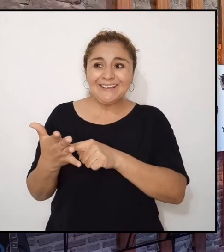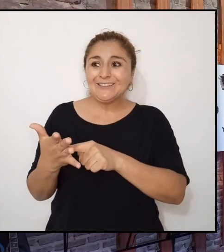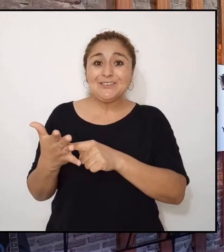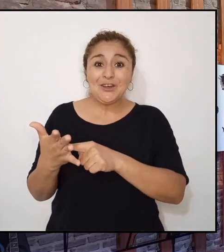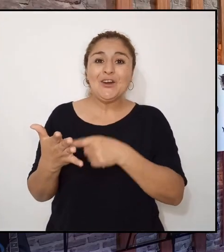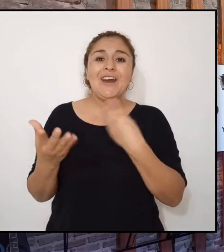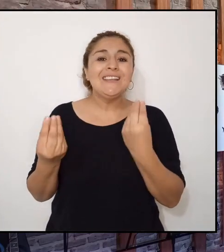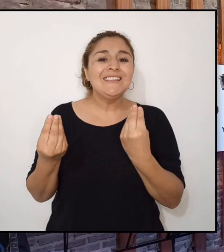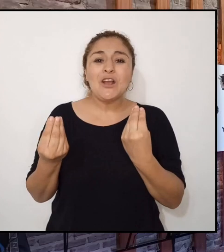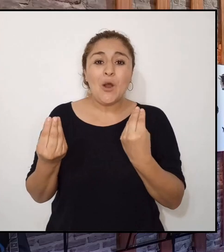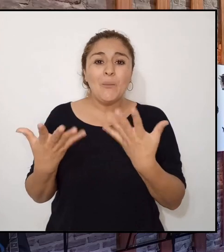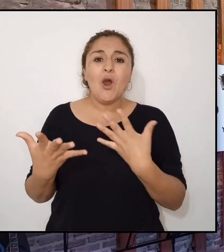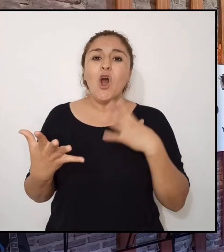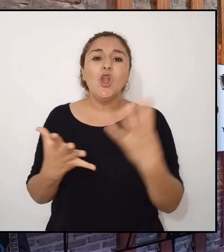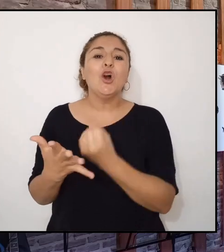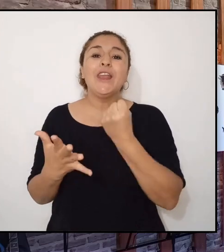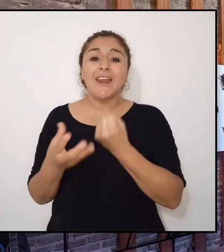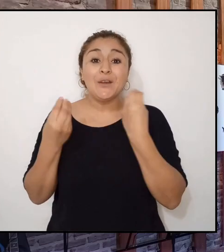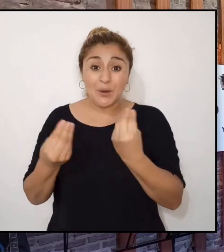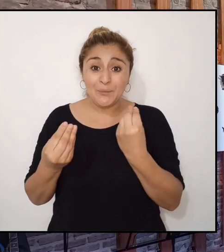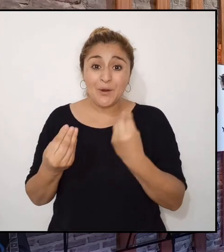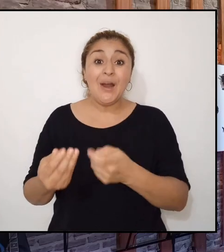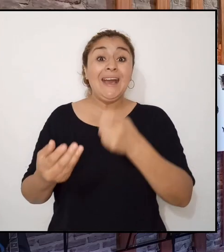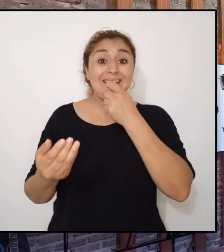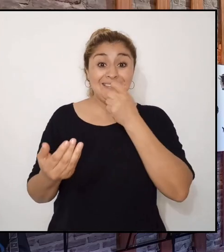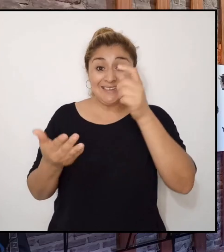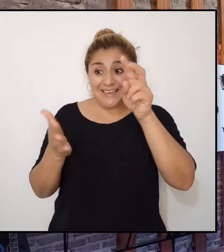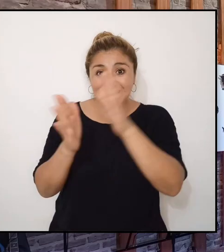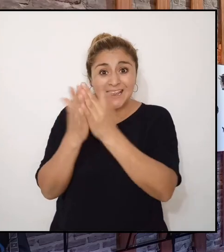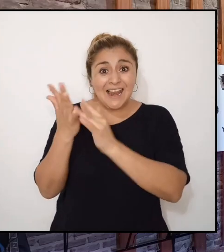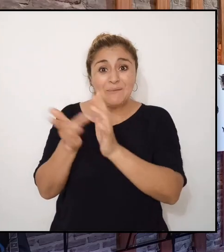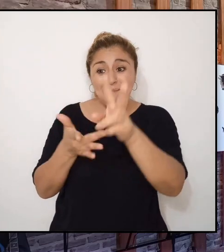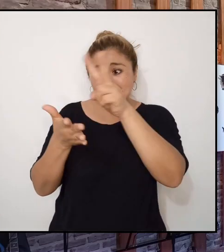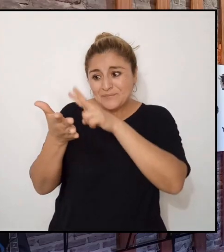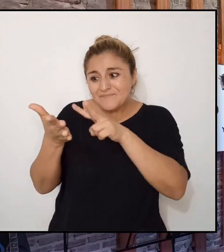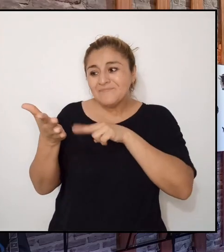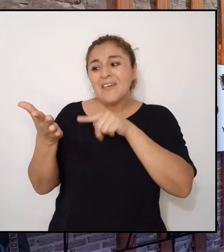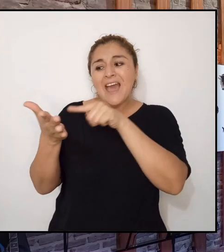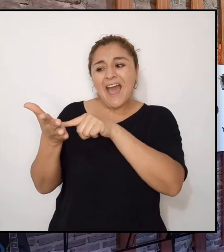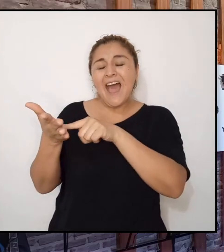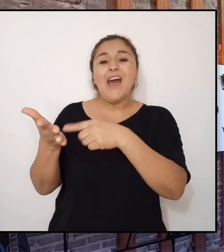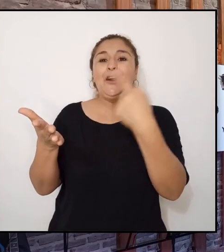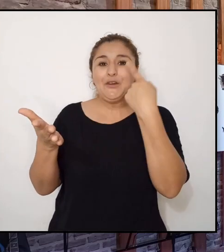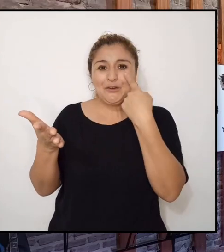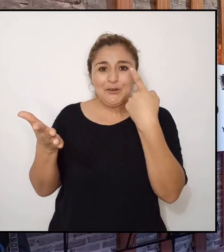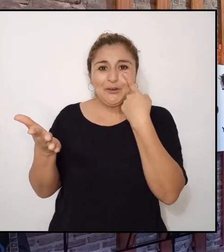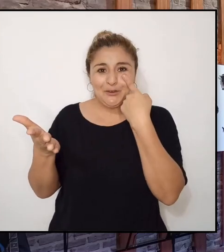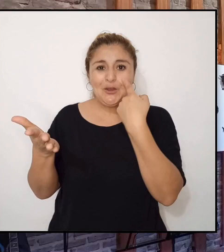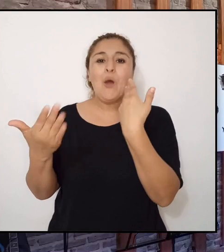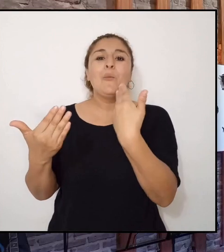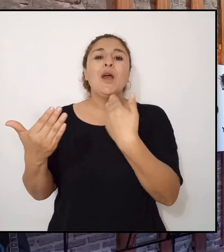palabra. Que aplaude el Señor bien fuerte. Aleluya.